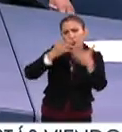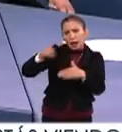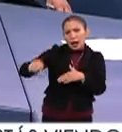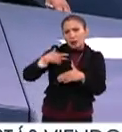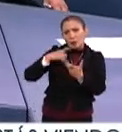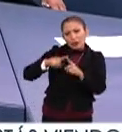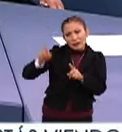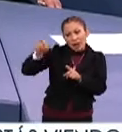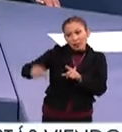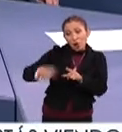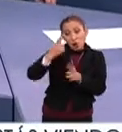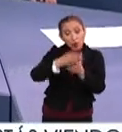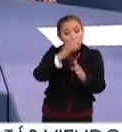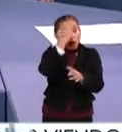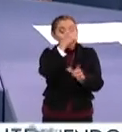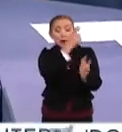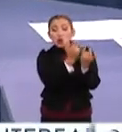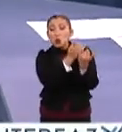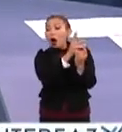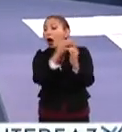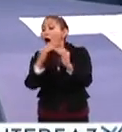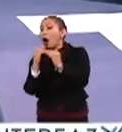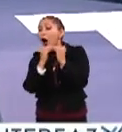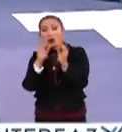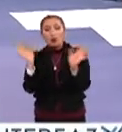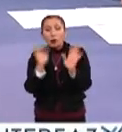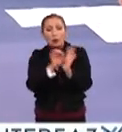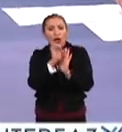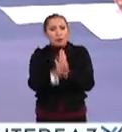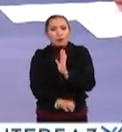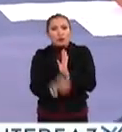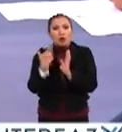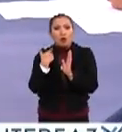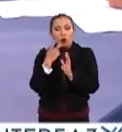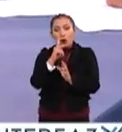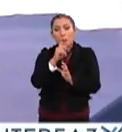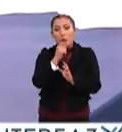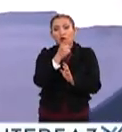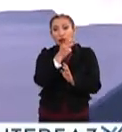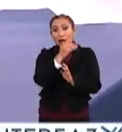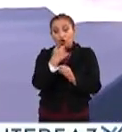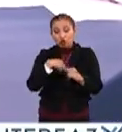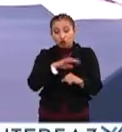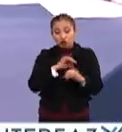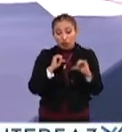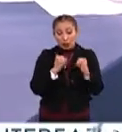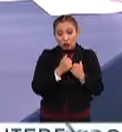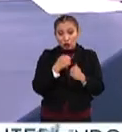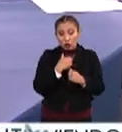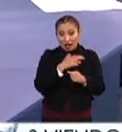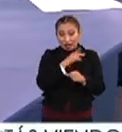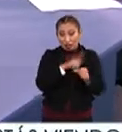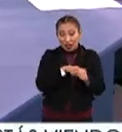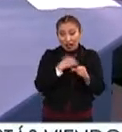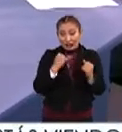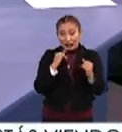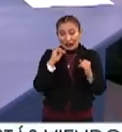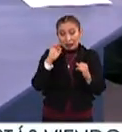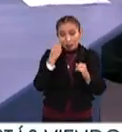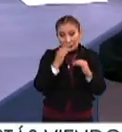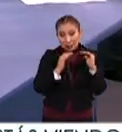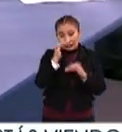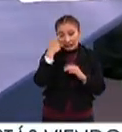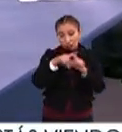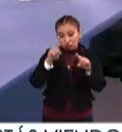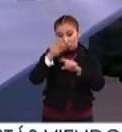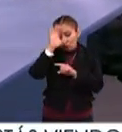de ingreso, que no sea solamente un examen igualitarista. ¿Qué pasa, por ejemplo, con los posgrados? Nosotros, como Asociación Nacional de Universidades Interculturales,